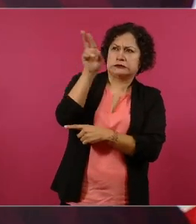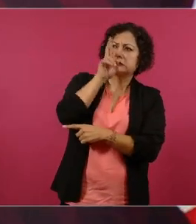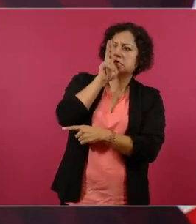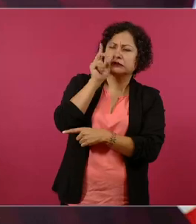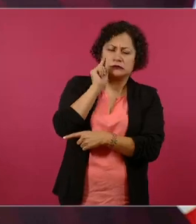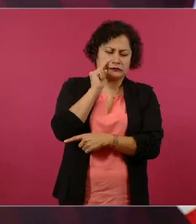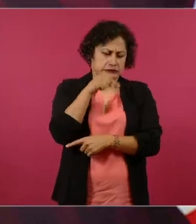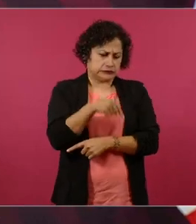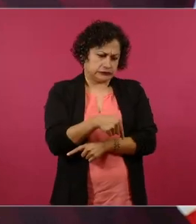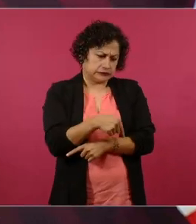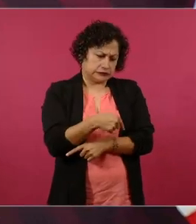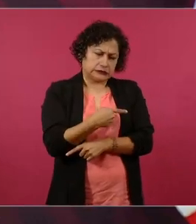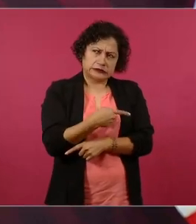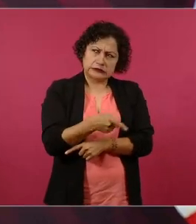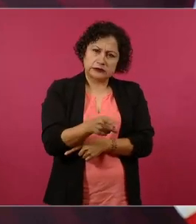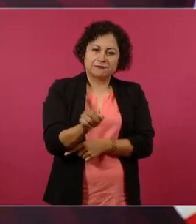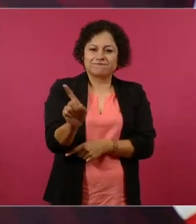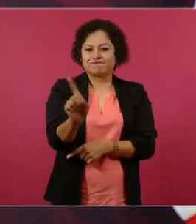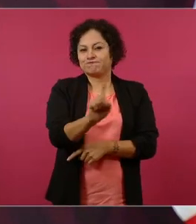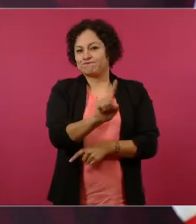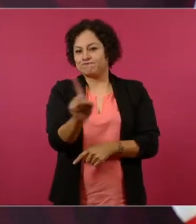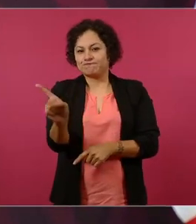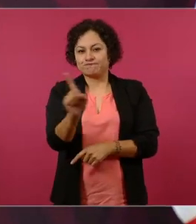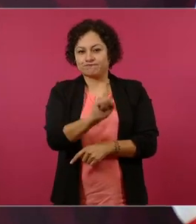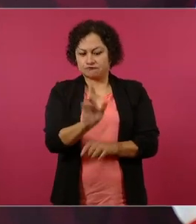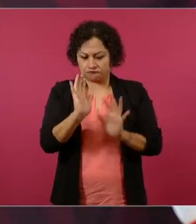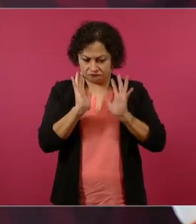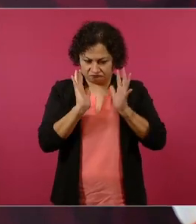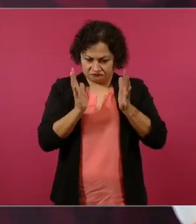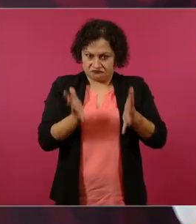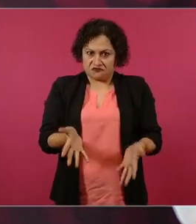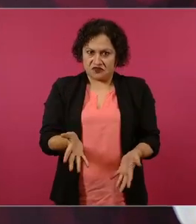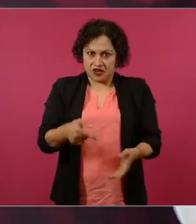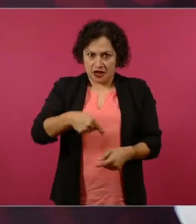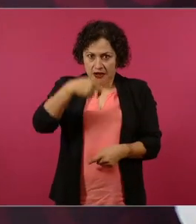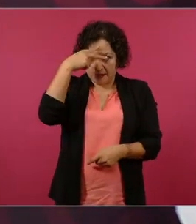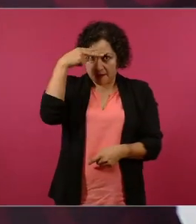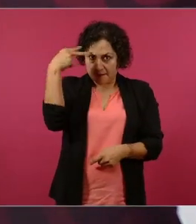está dando ejemplos a nivel